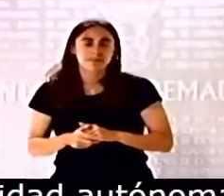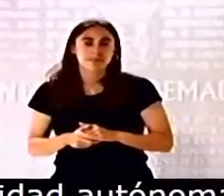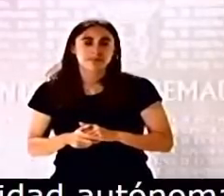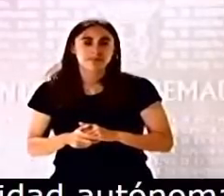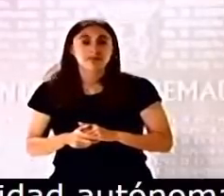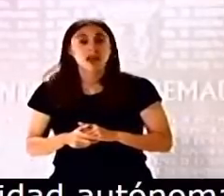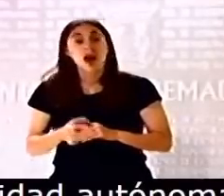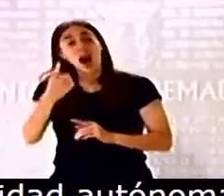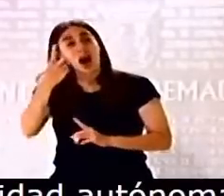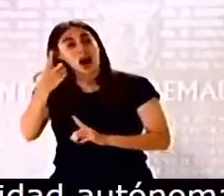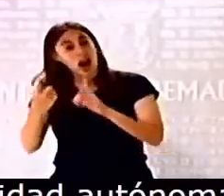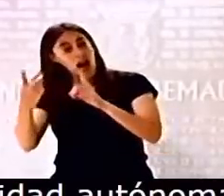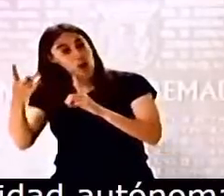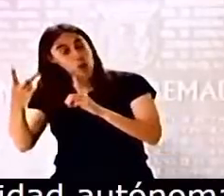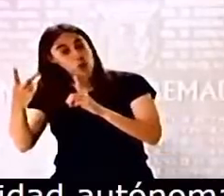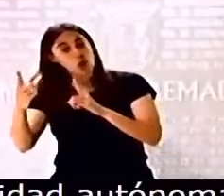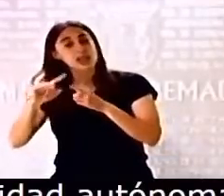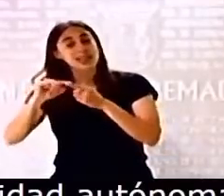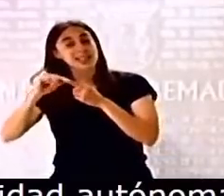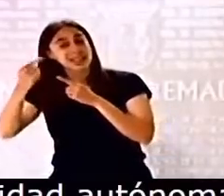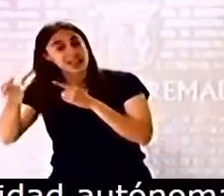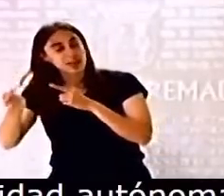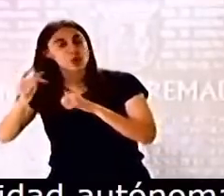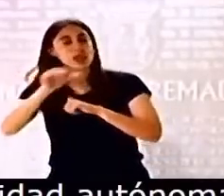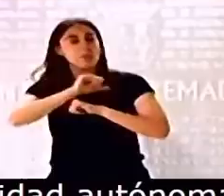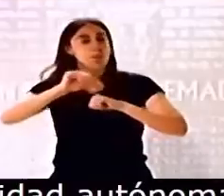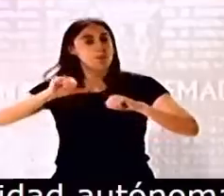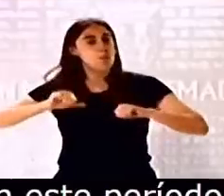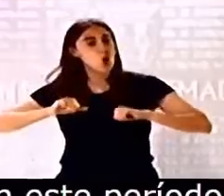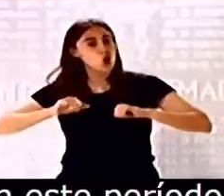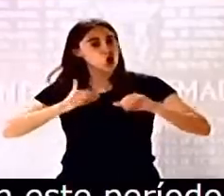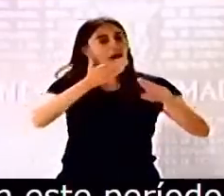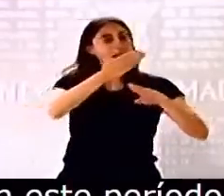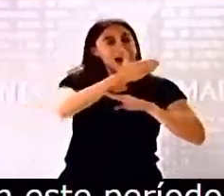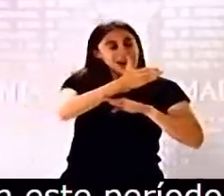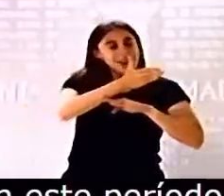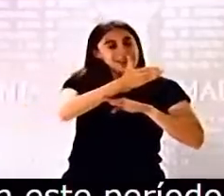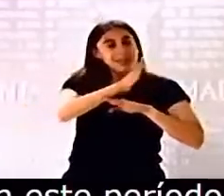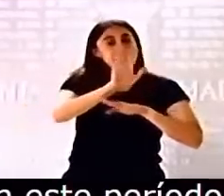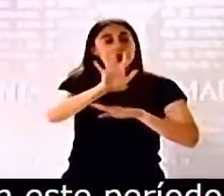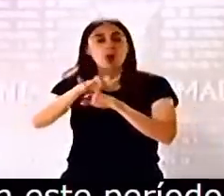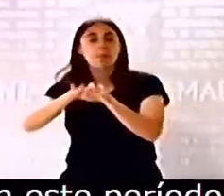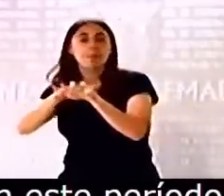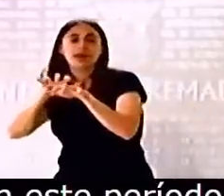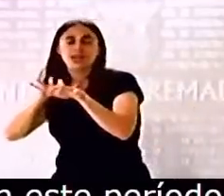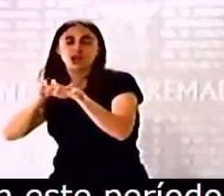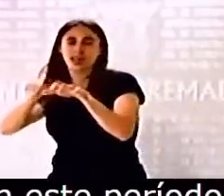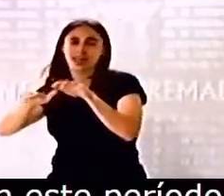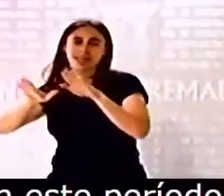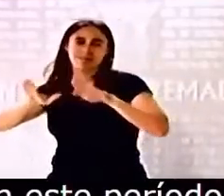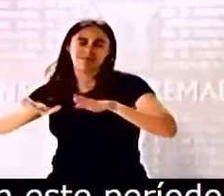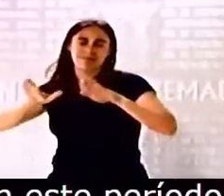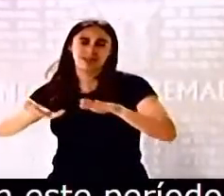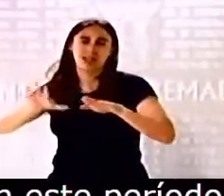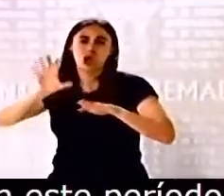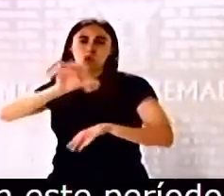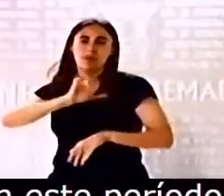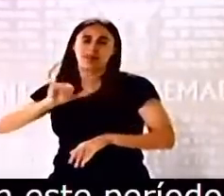Hay algunos que se trasladan a Portugal y otros, la mayoría, se quedan en nuestra comunidad